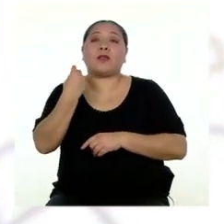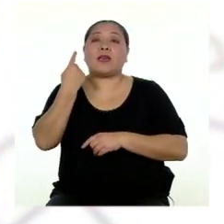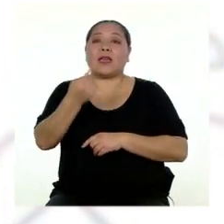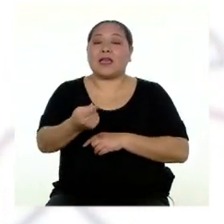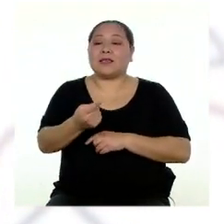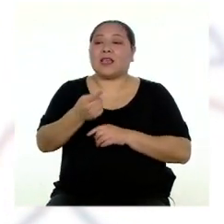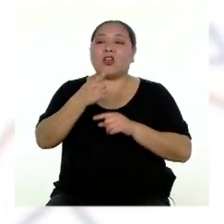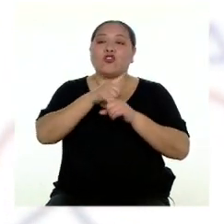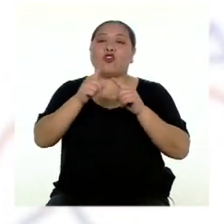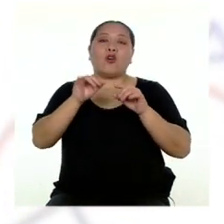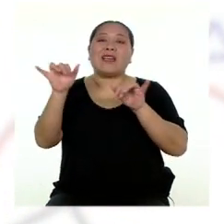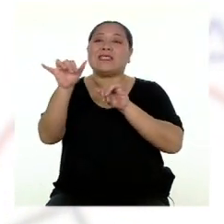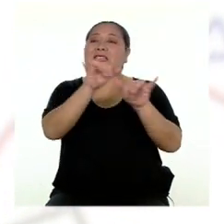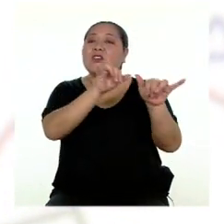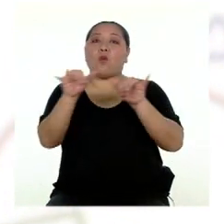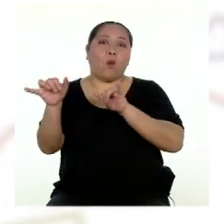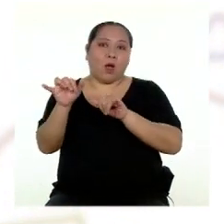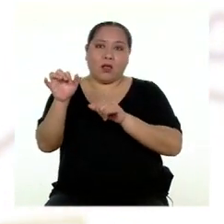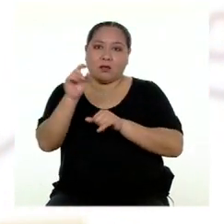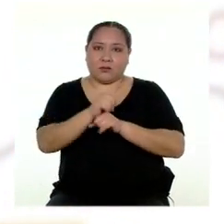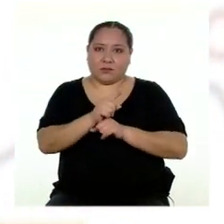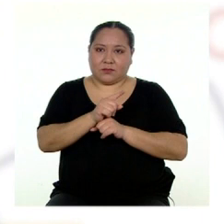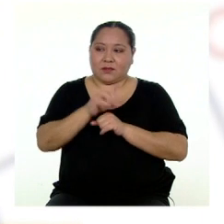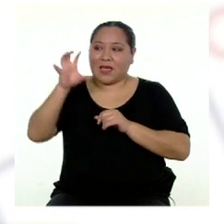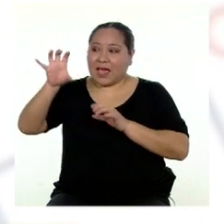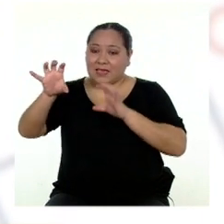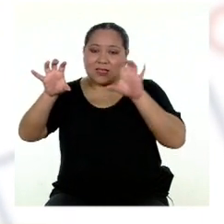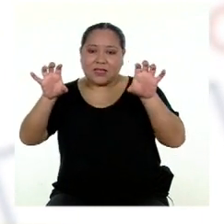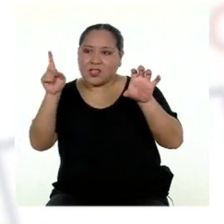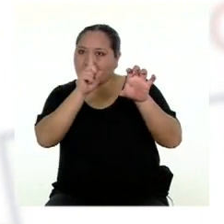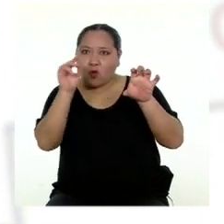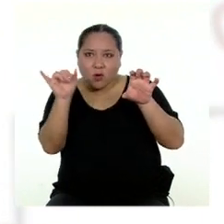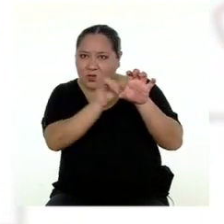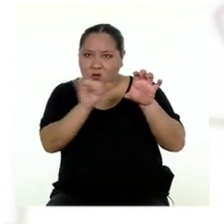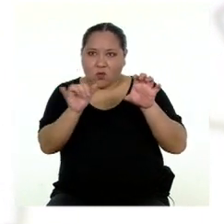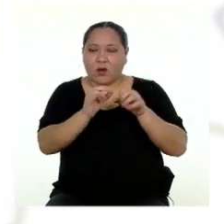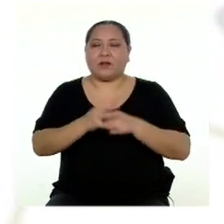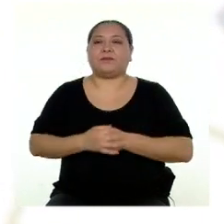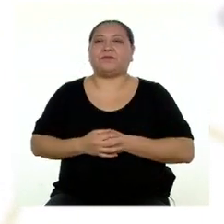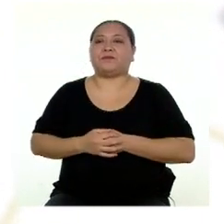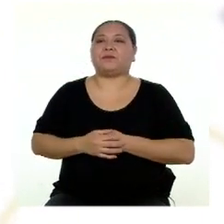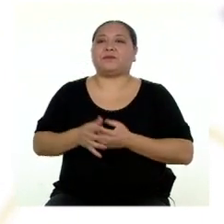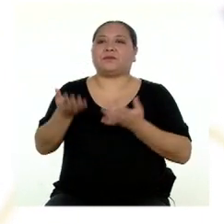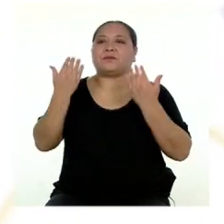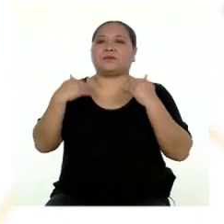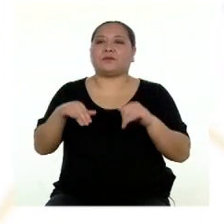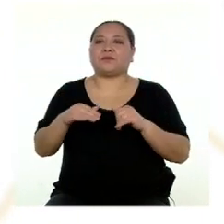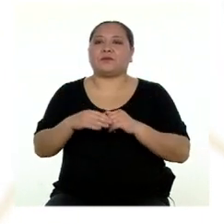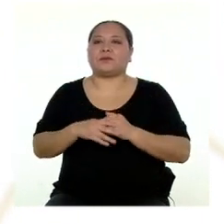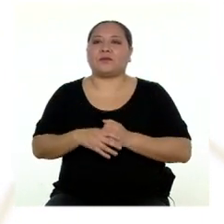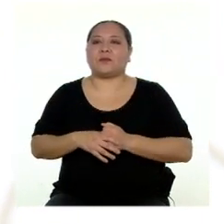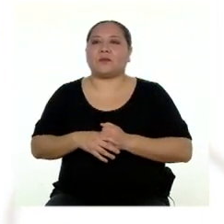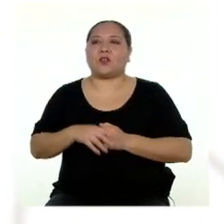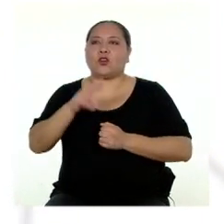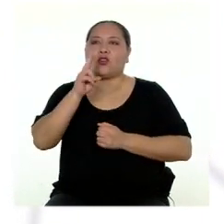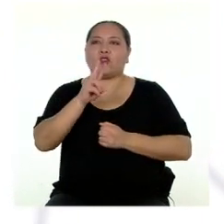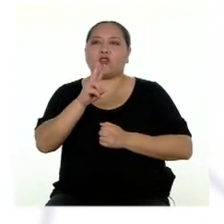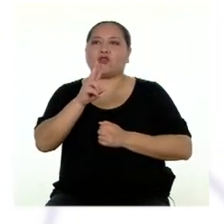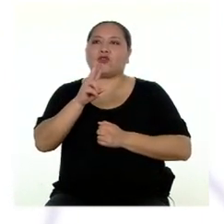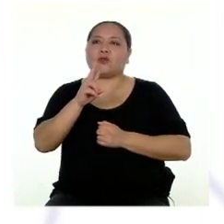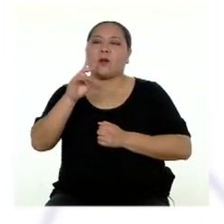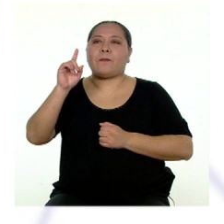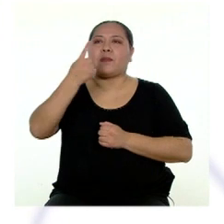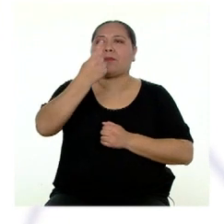una desigualdad entre dos expresiones algebraicas. Está bien. Después nos piden indicar a los dos miembros. ¿El